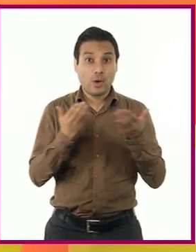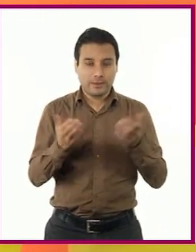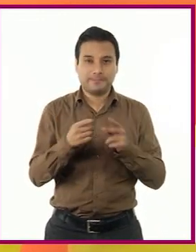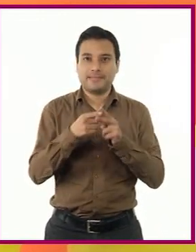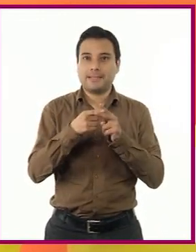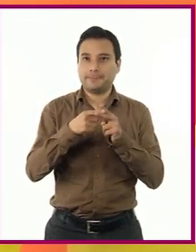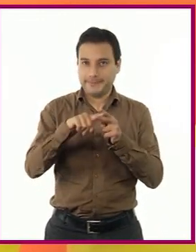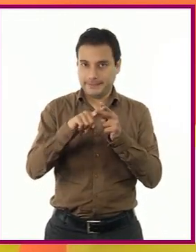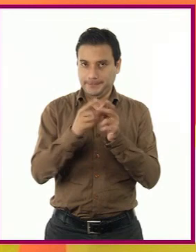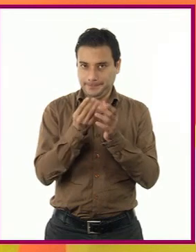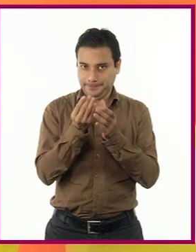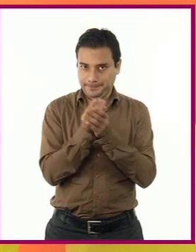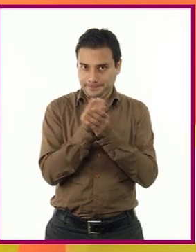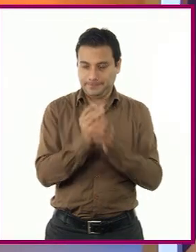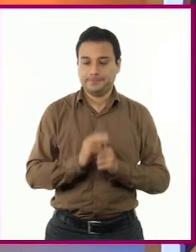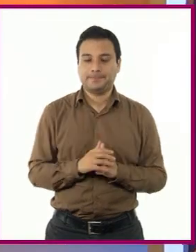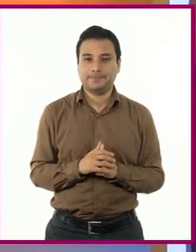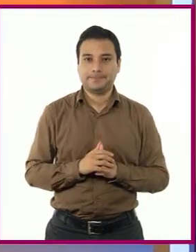con nuestra sesión.